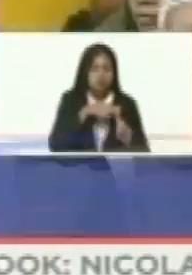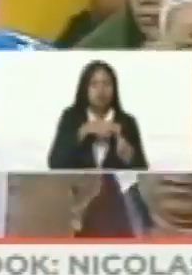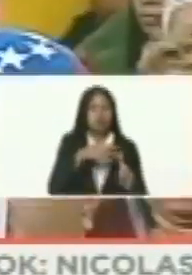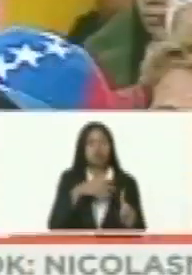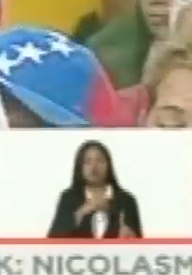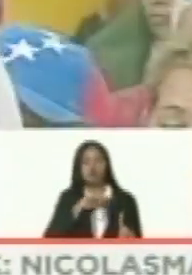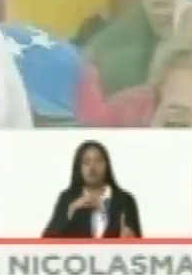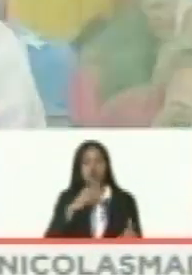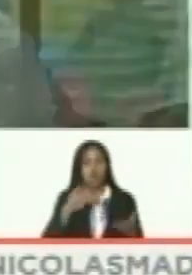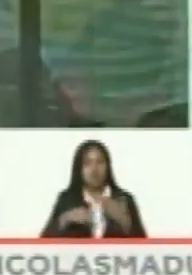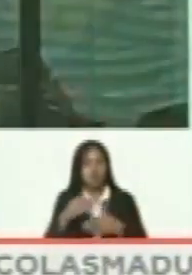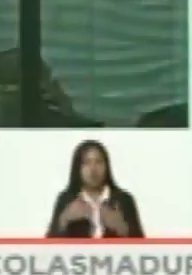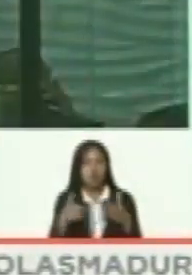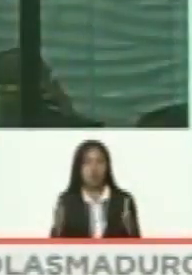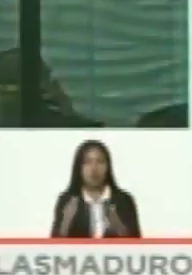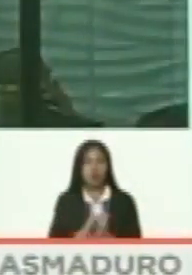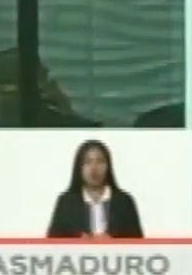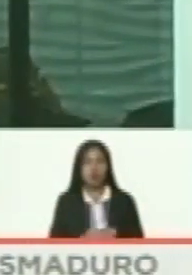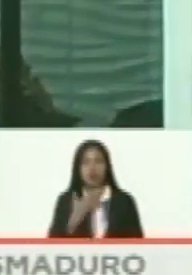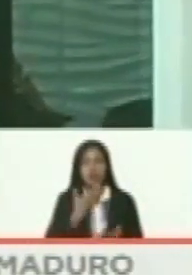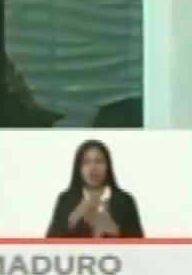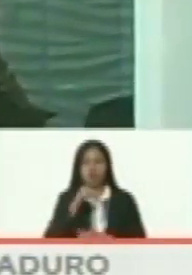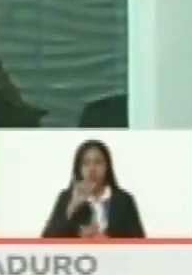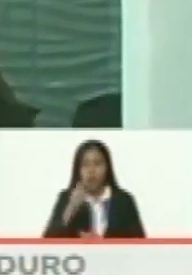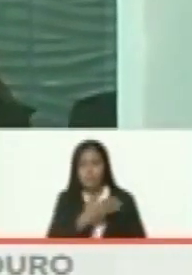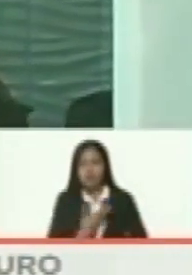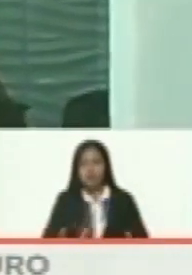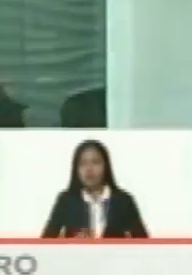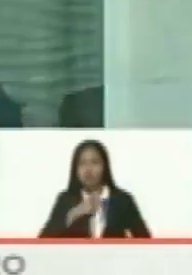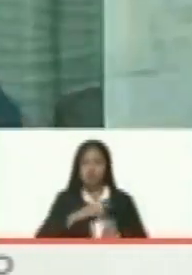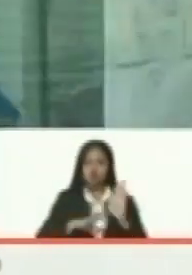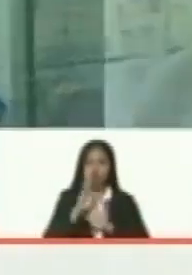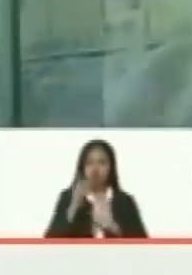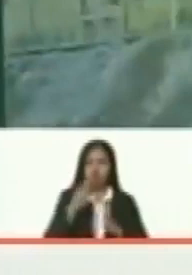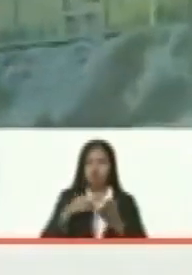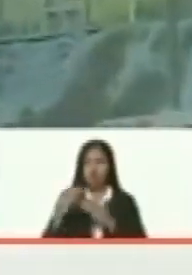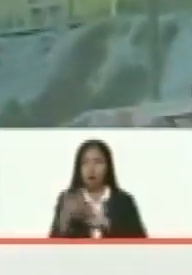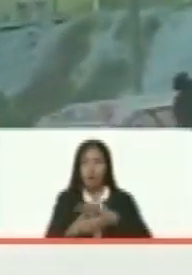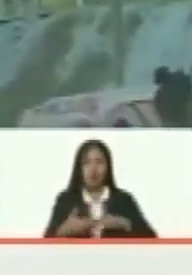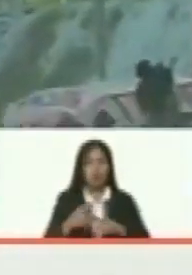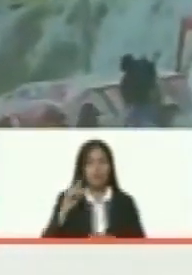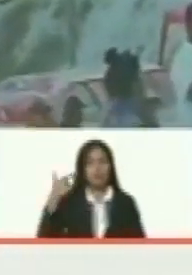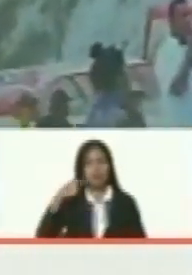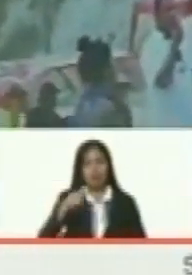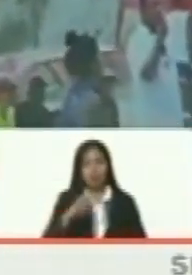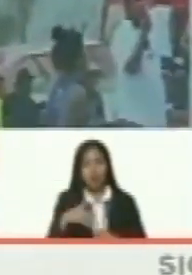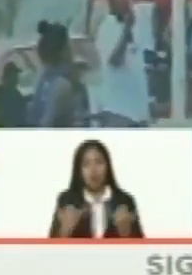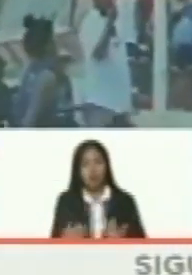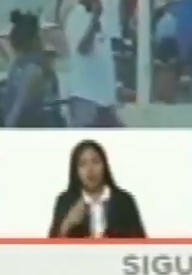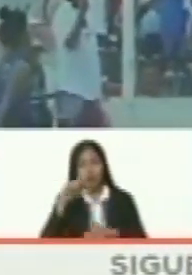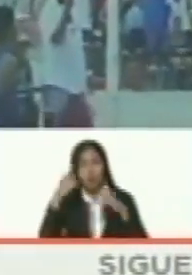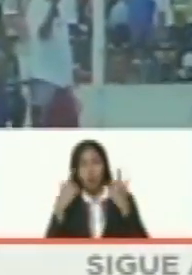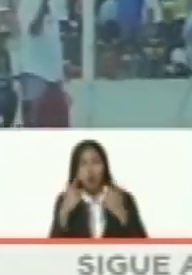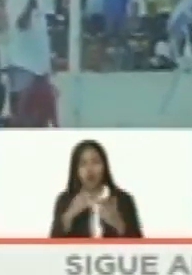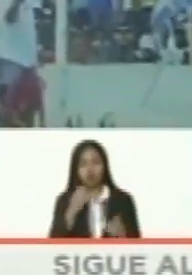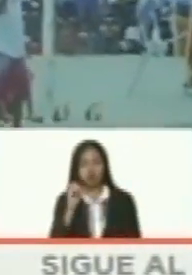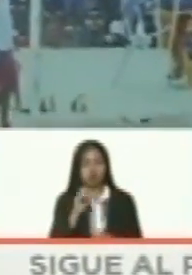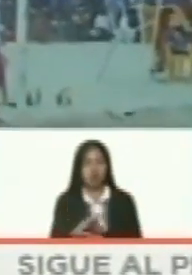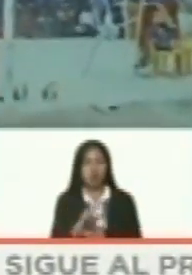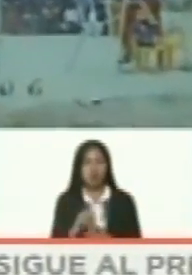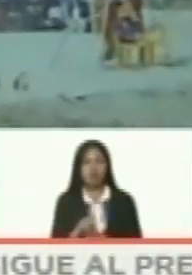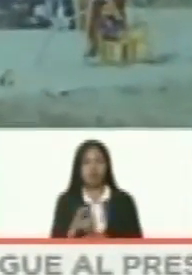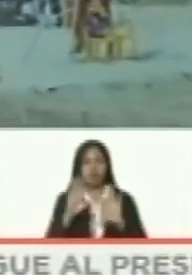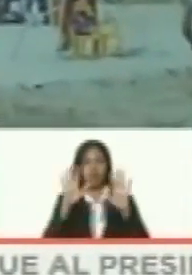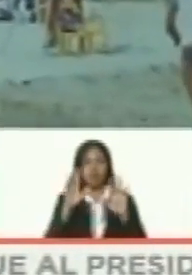afectado nuestros servicios públicos. Gracias a usted, presidente, vamos superando esta crisis del transporte. Ahorita en La Guaira usted nos envió